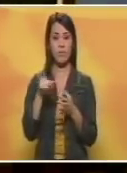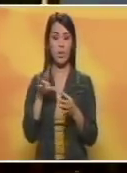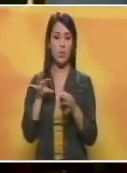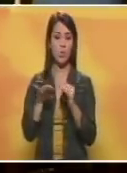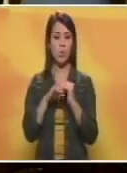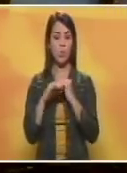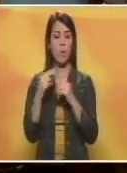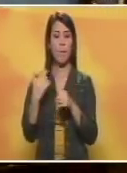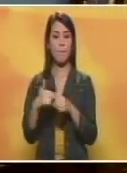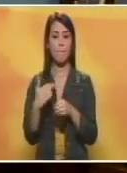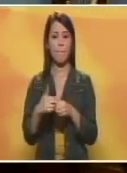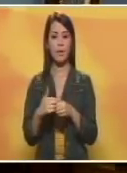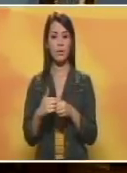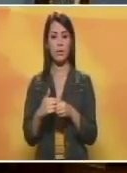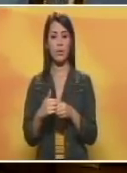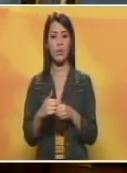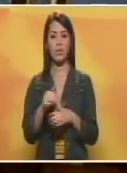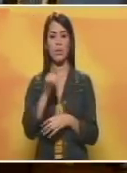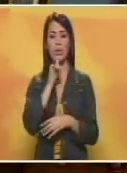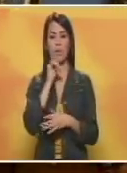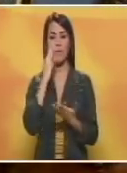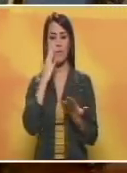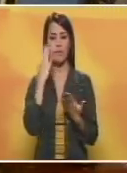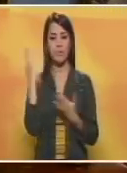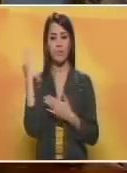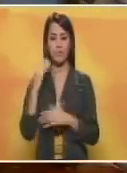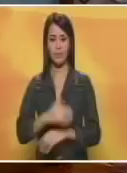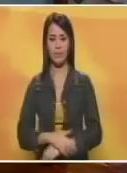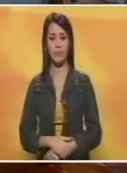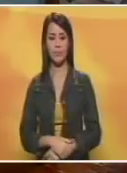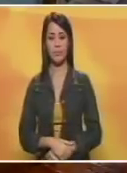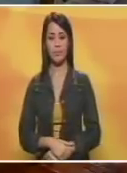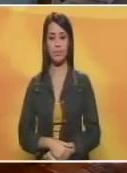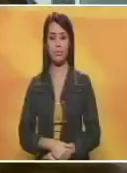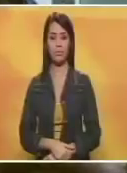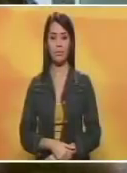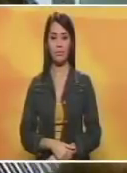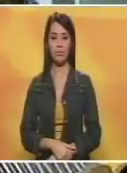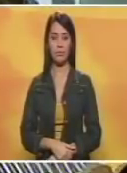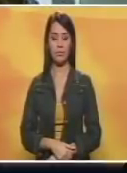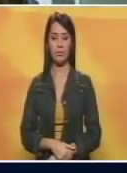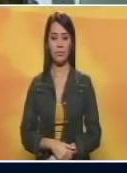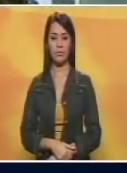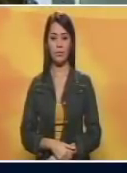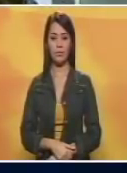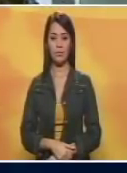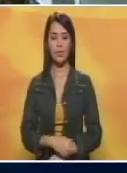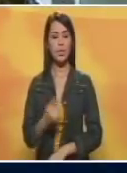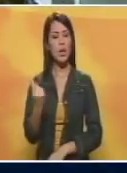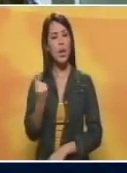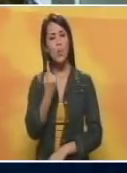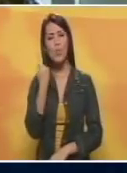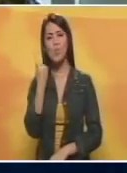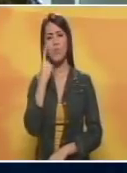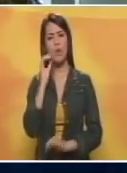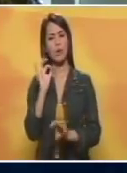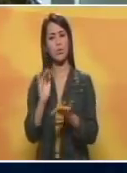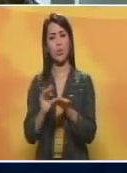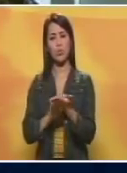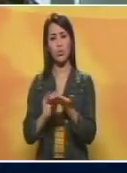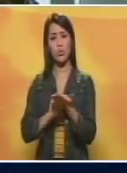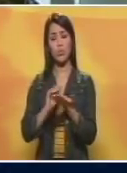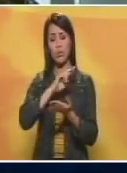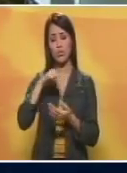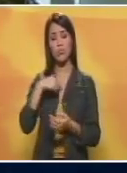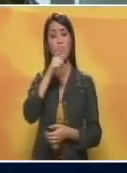esto fue lo que señaló al respecto la única vía que vamos a tener